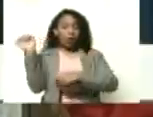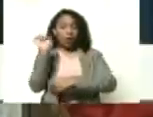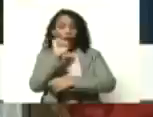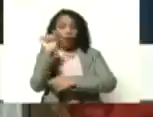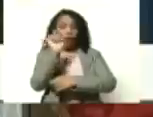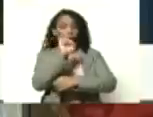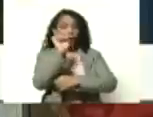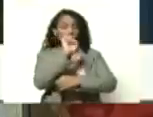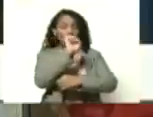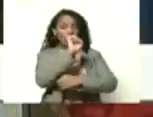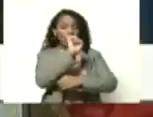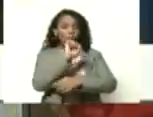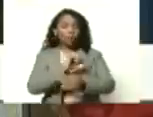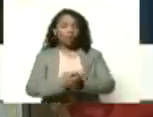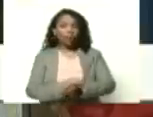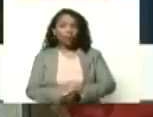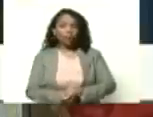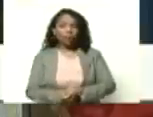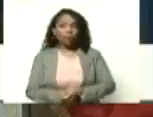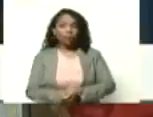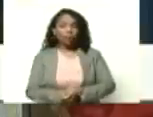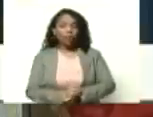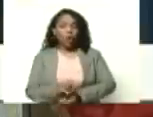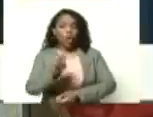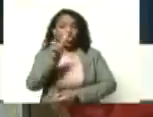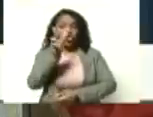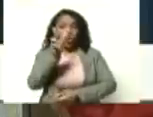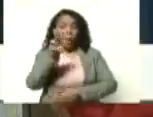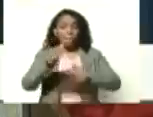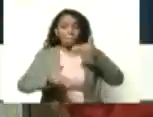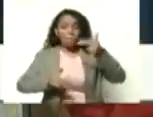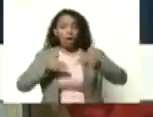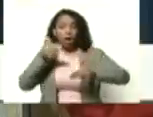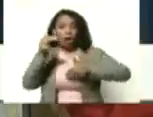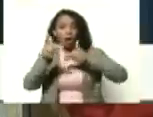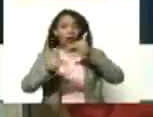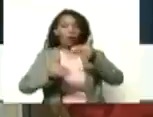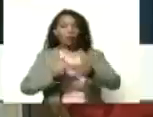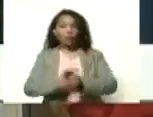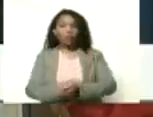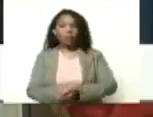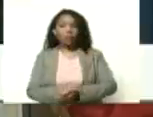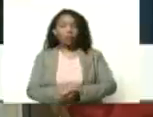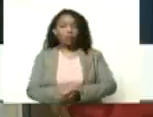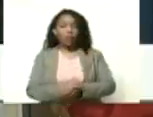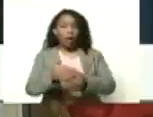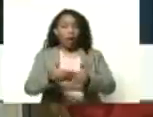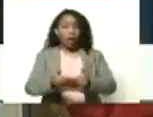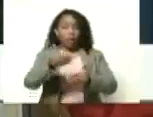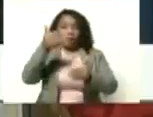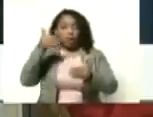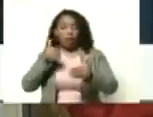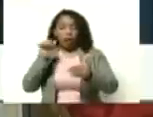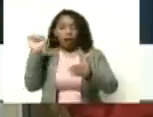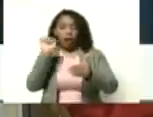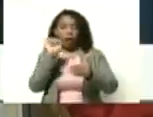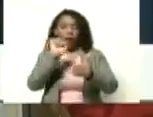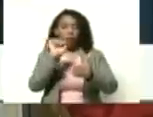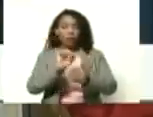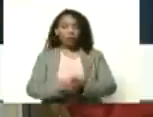explorer dos sicarios y detrás de la camioneta explorer